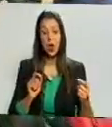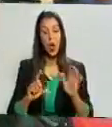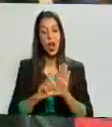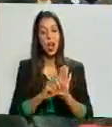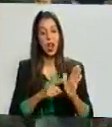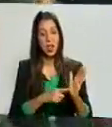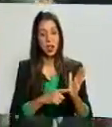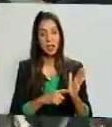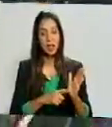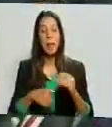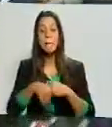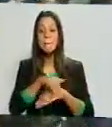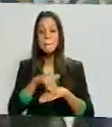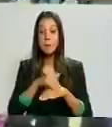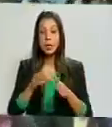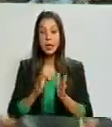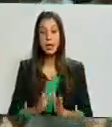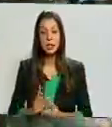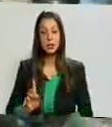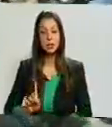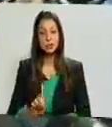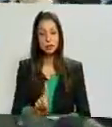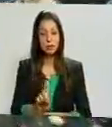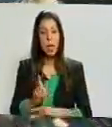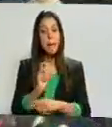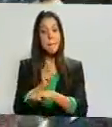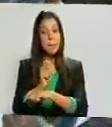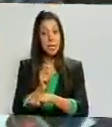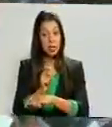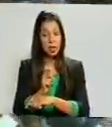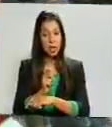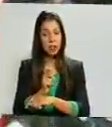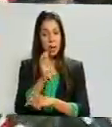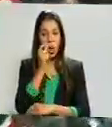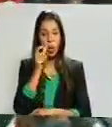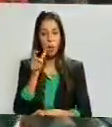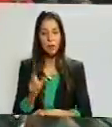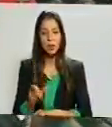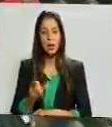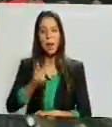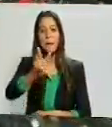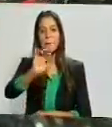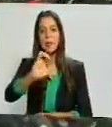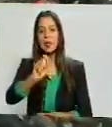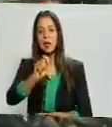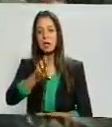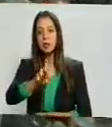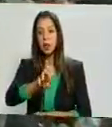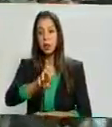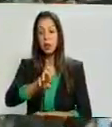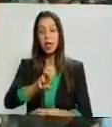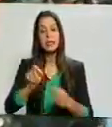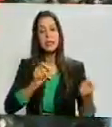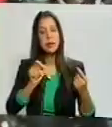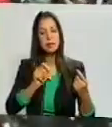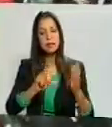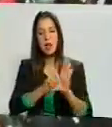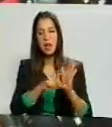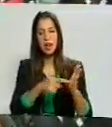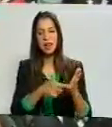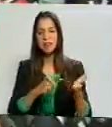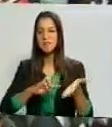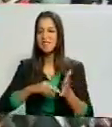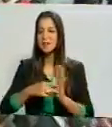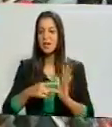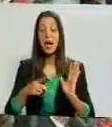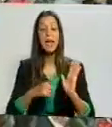ley, el ministro del Poder Popular para el Desarrollo Minero Ecológico, Víctor Cano, detalló que esta ley garantiza el